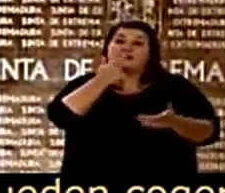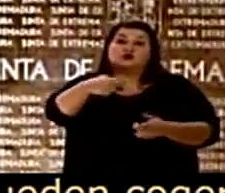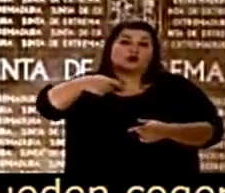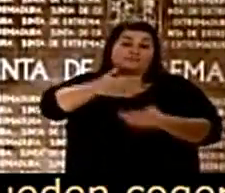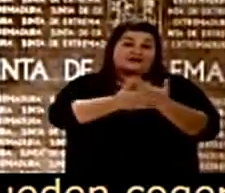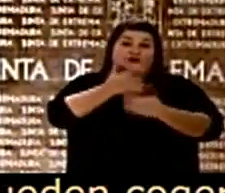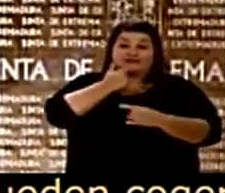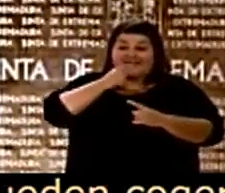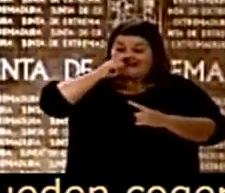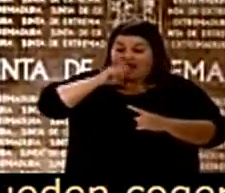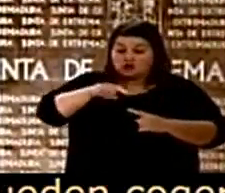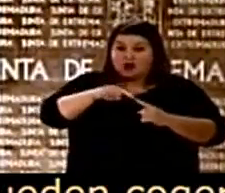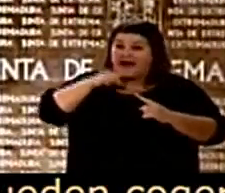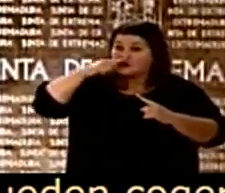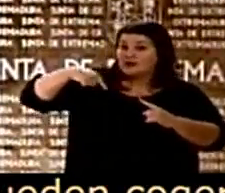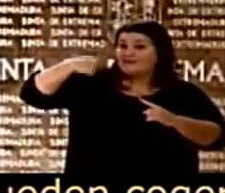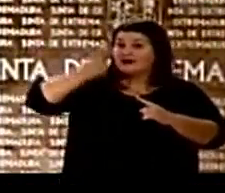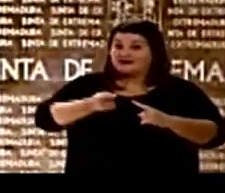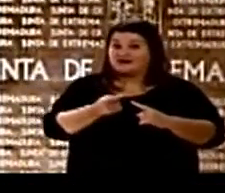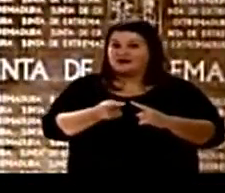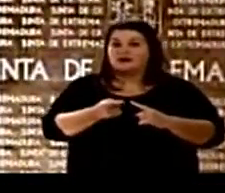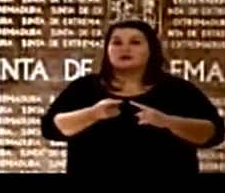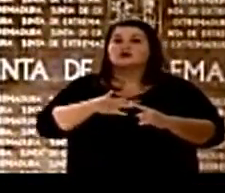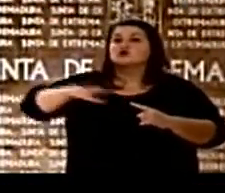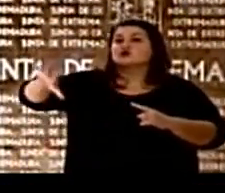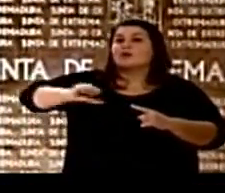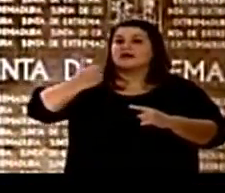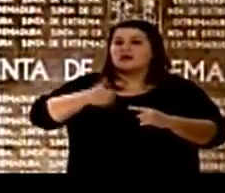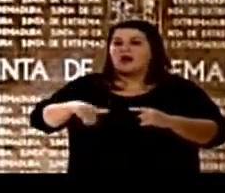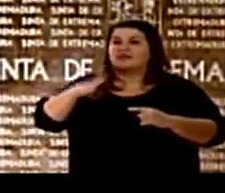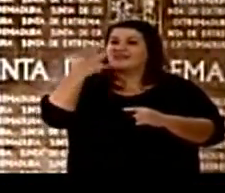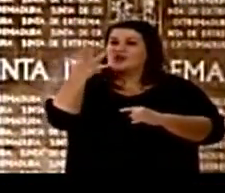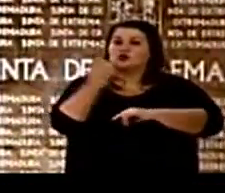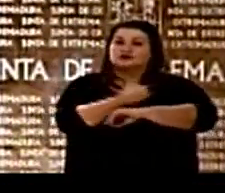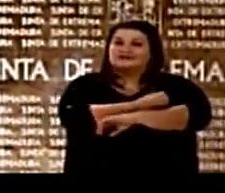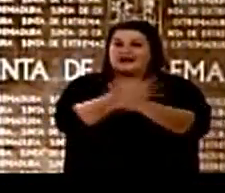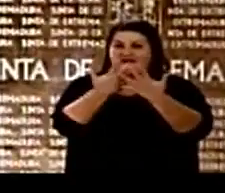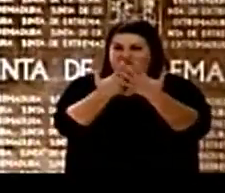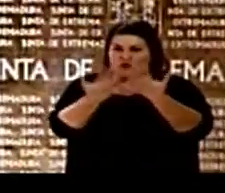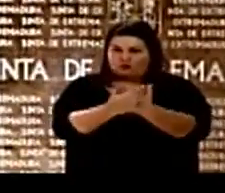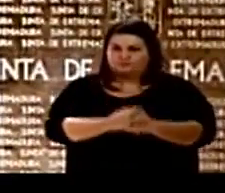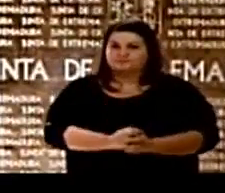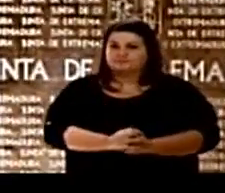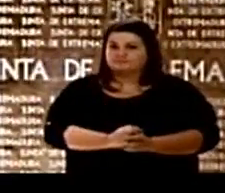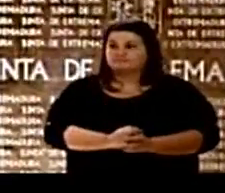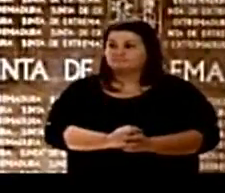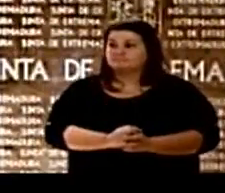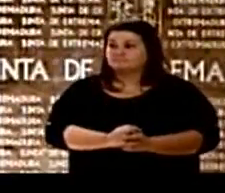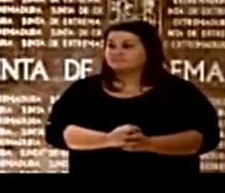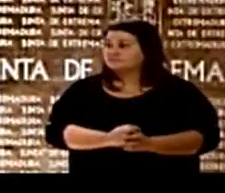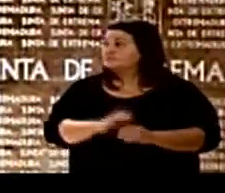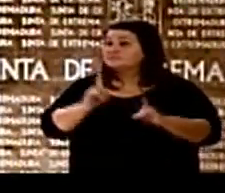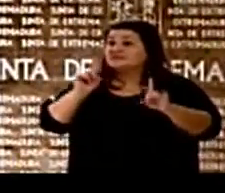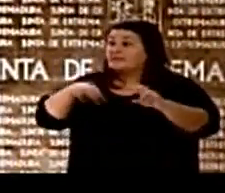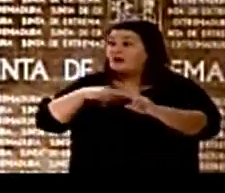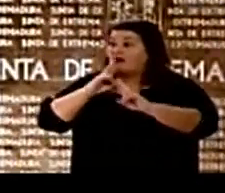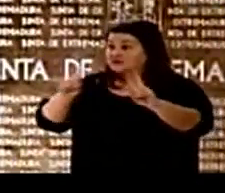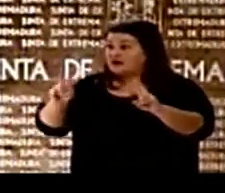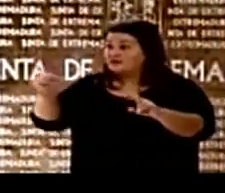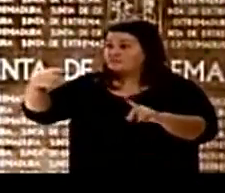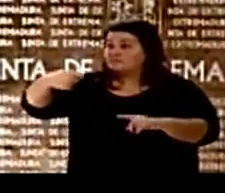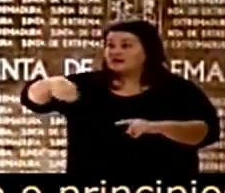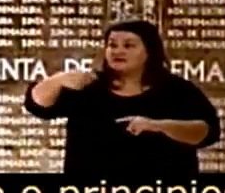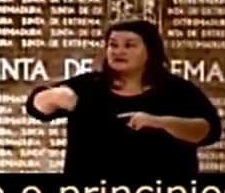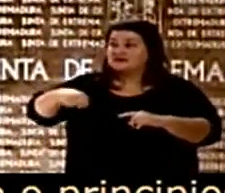principios del año que viene lanzan ya la compra de esos 5 trenes híbridos. De todas formas, bueno, quiero advertir también que está aquí el